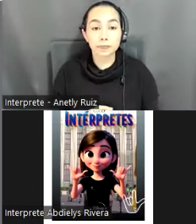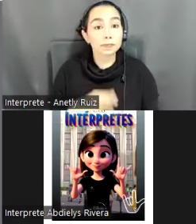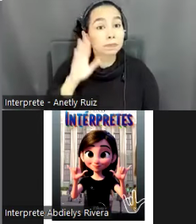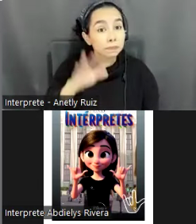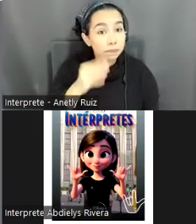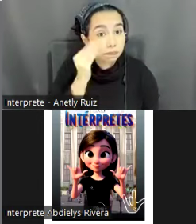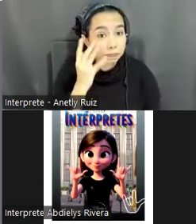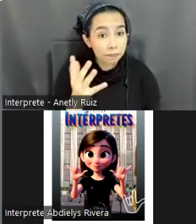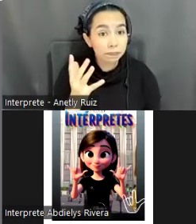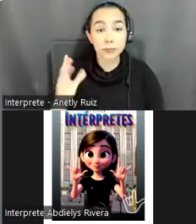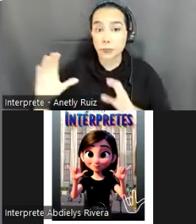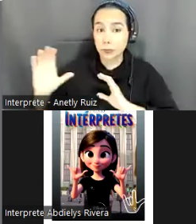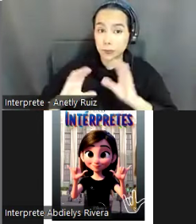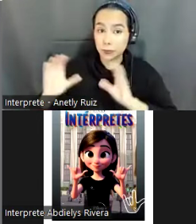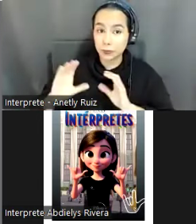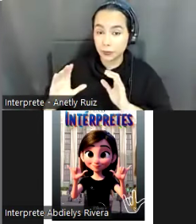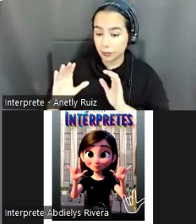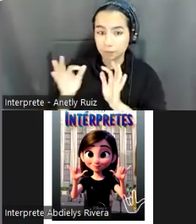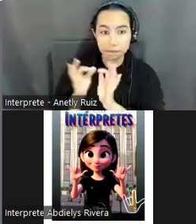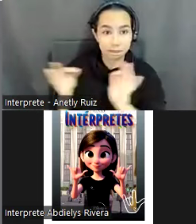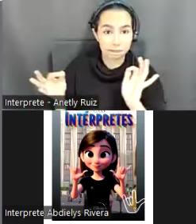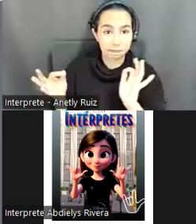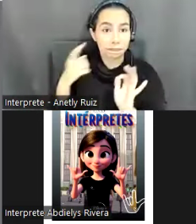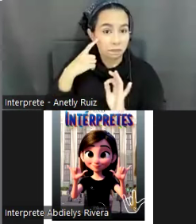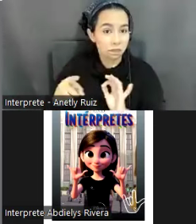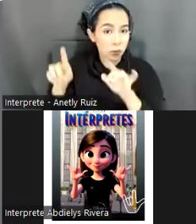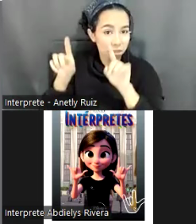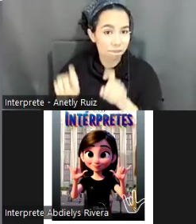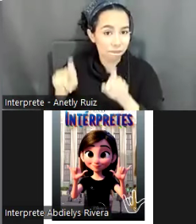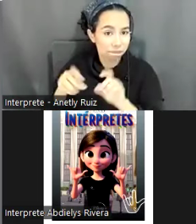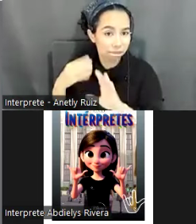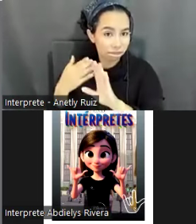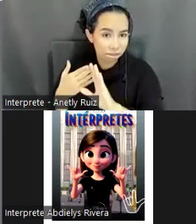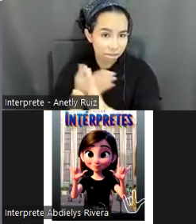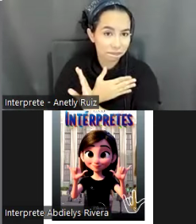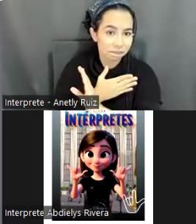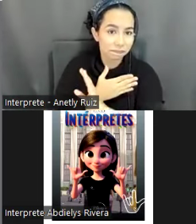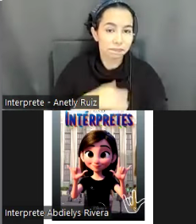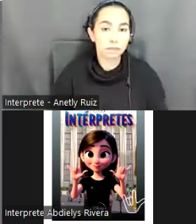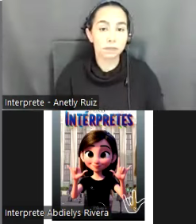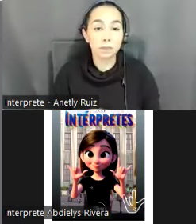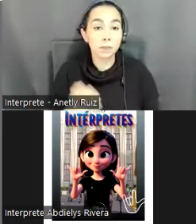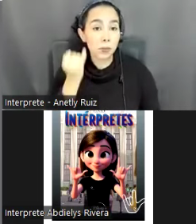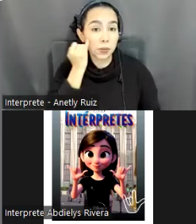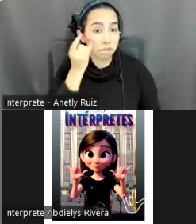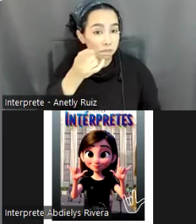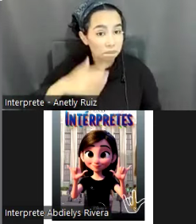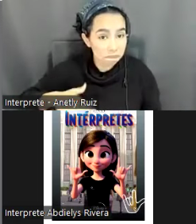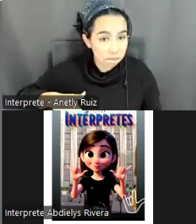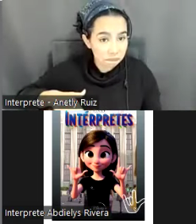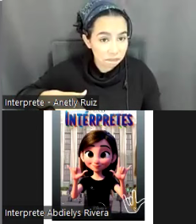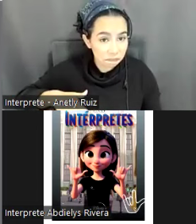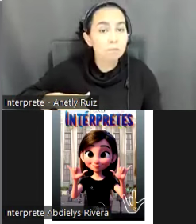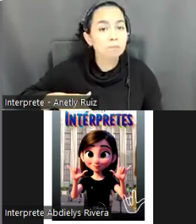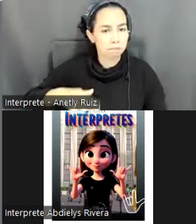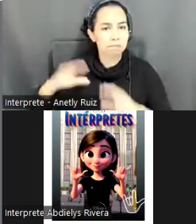compartió el enlace del formulario para completar la preprueba. A los que no hayan respondido la preprueba tienen la opción de entrar